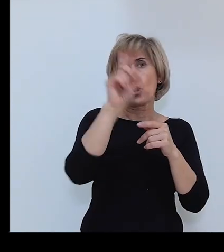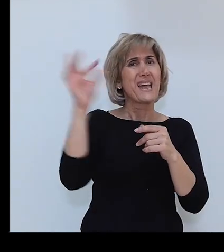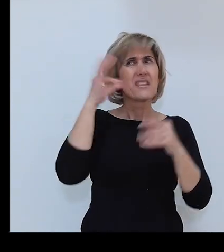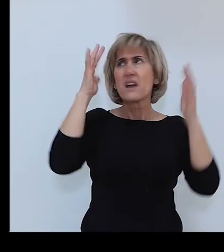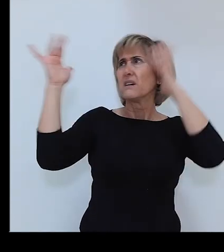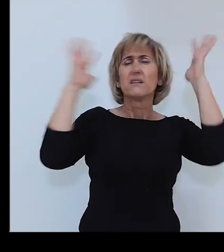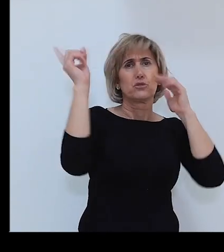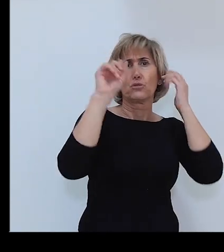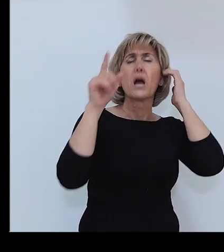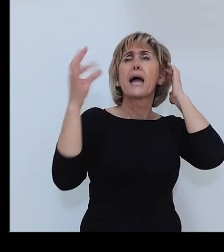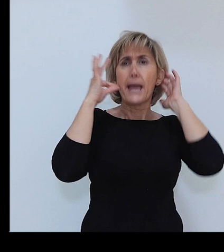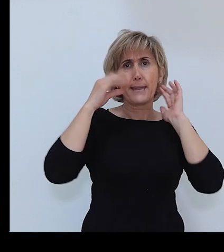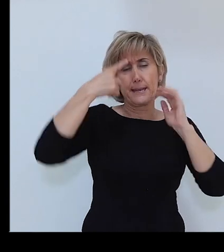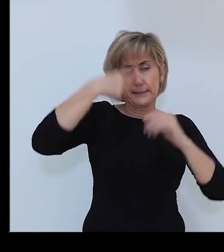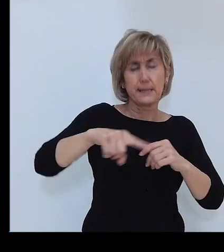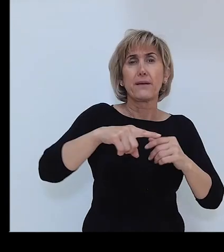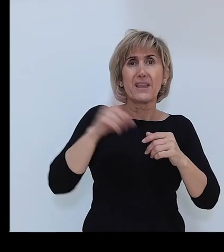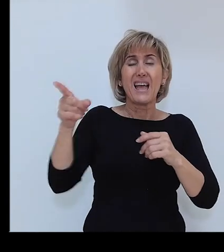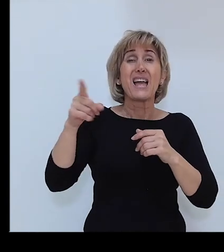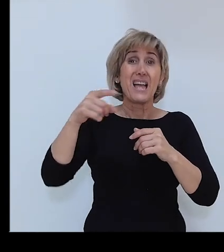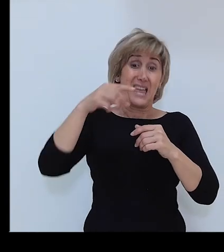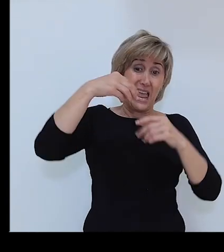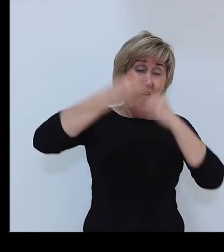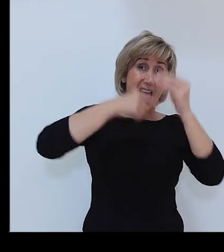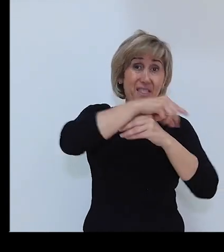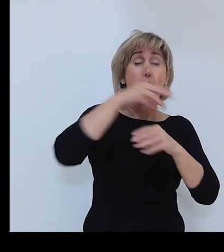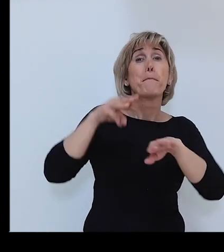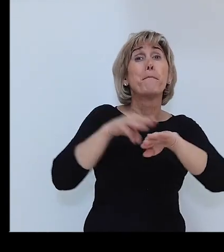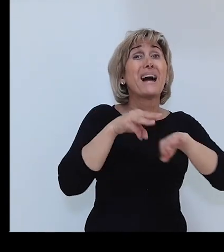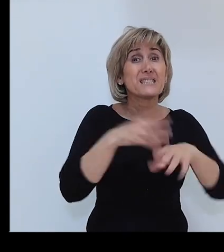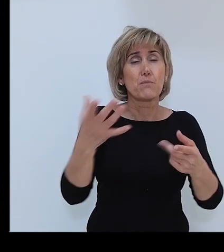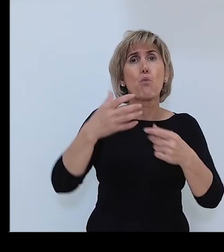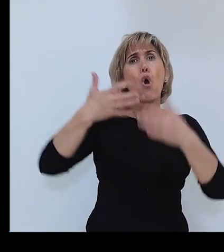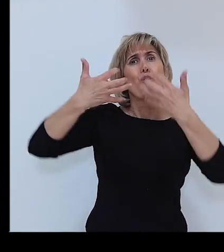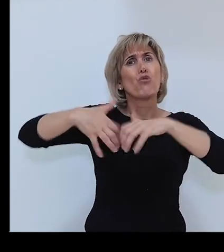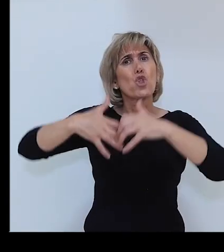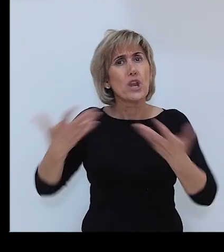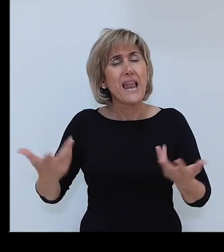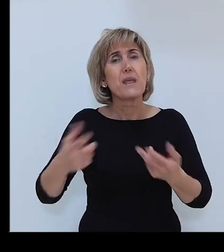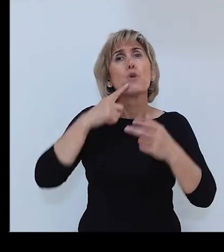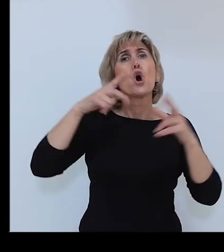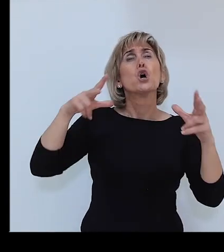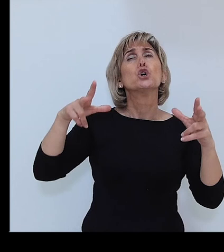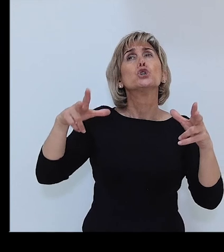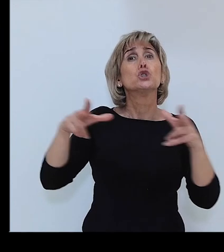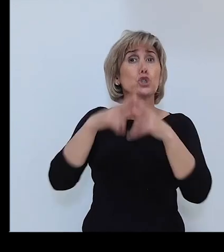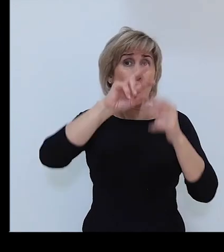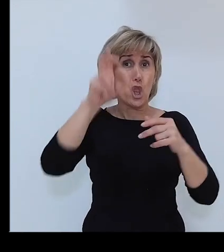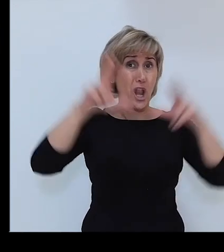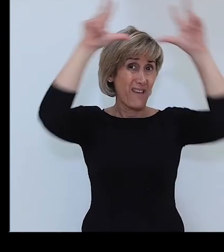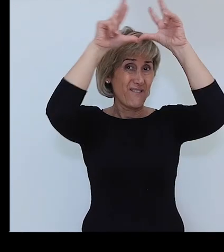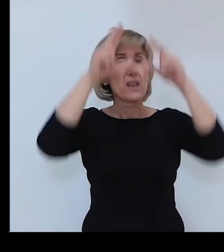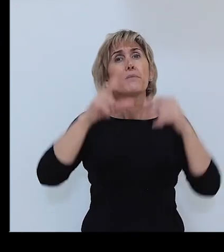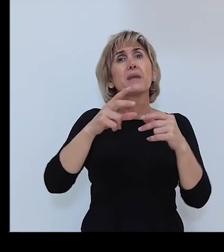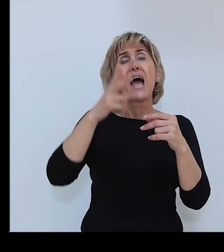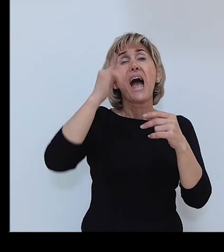de lo establecido, de lo políticamente correcto, eres dispersa. No, mire usted. Desde primera hora no han sido dispersas, desde primera hora hemos tenido